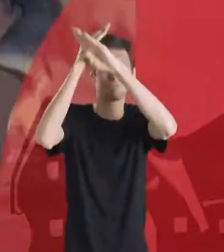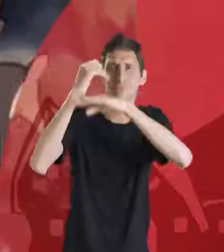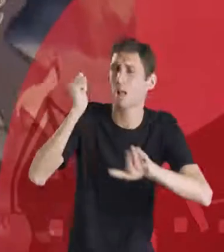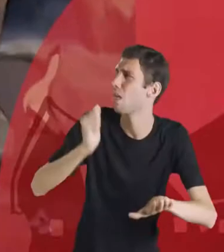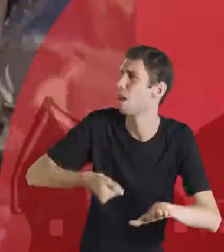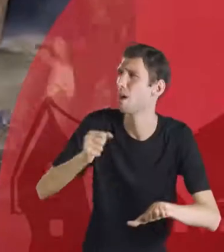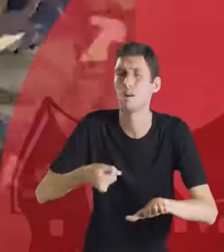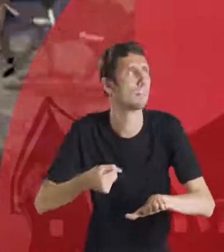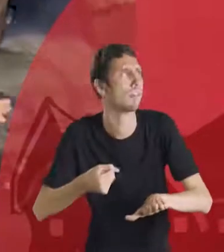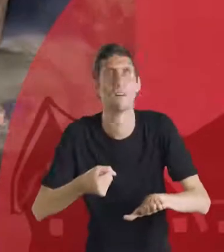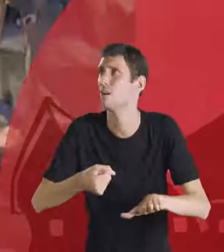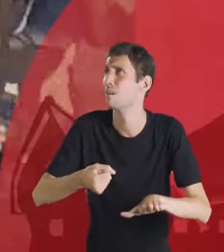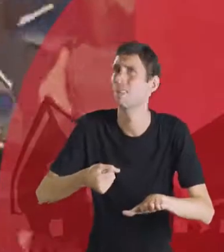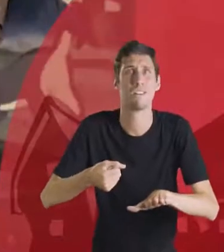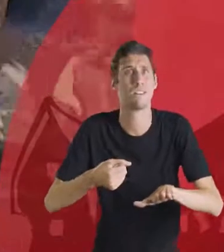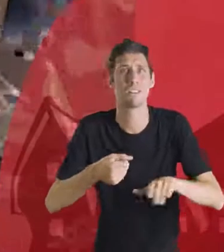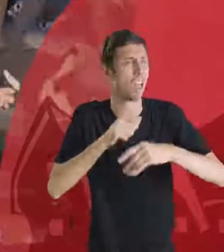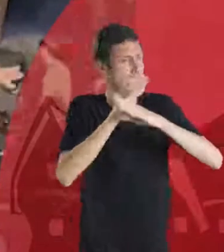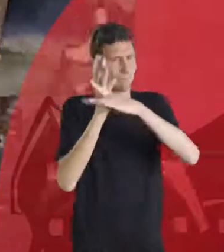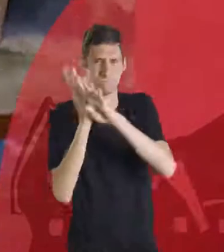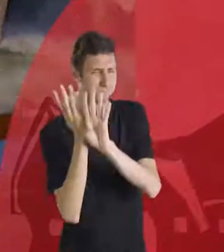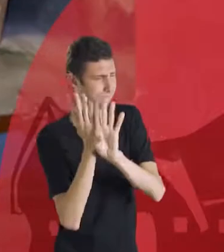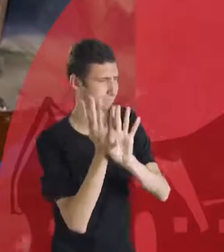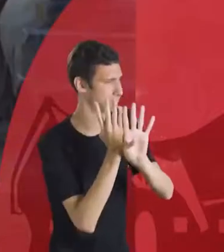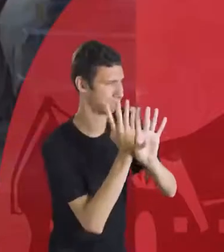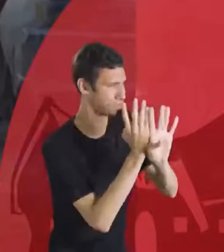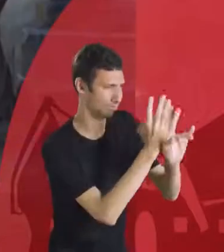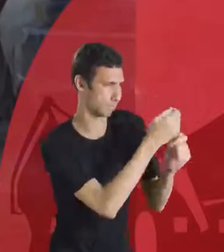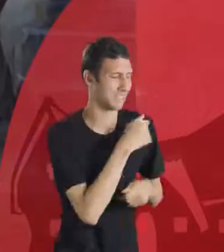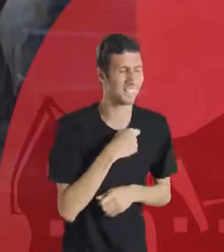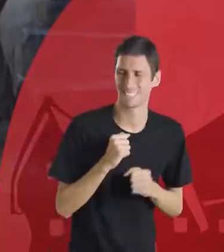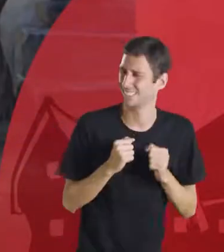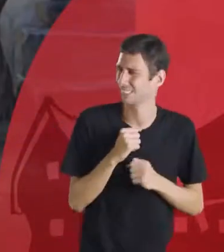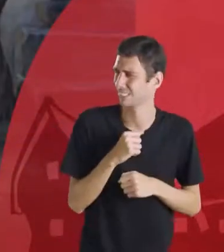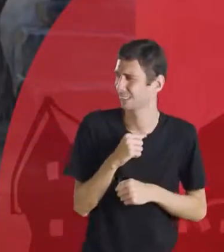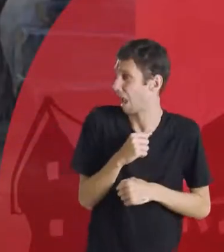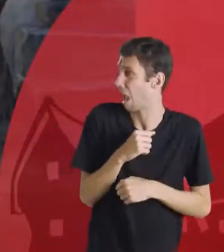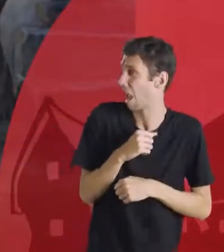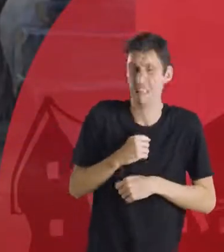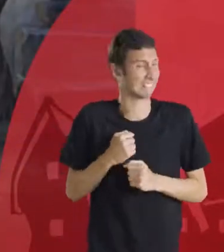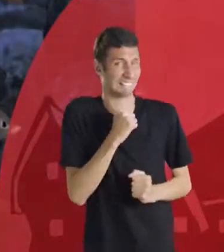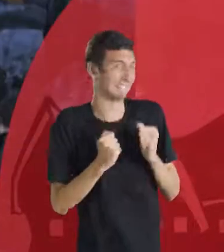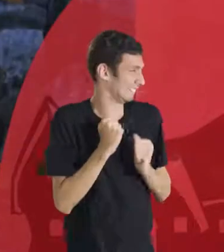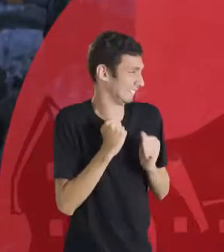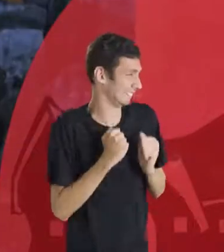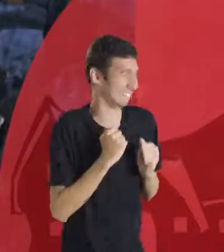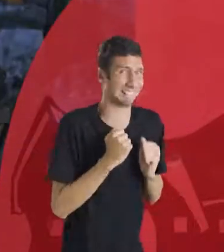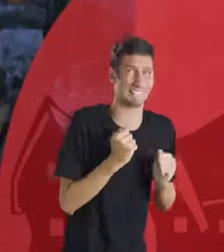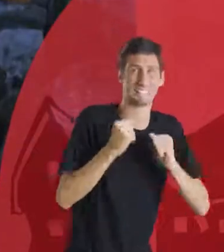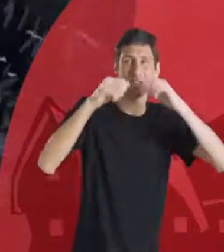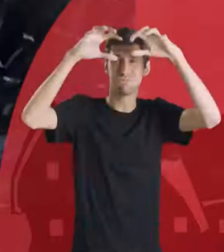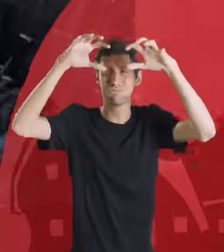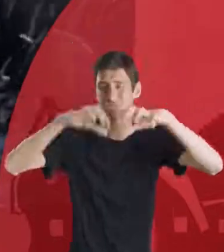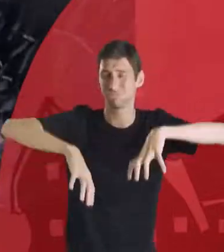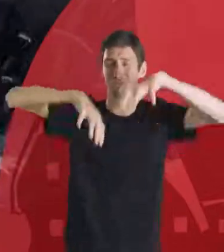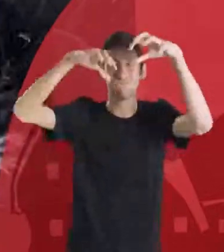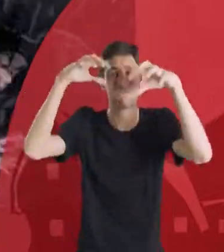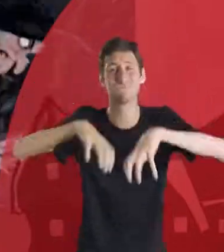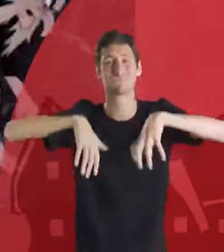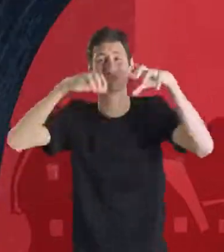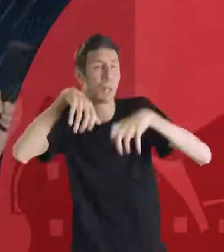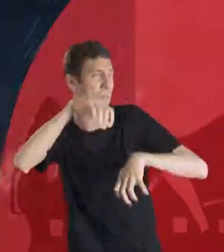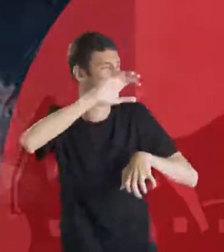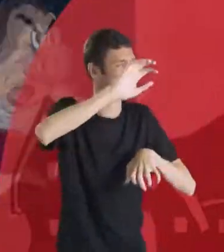corren a buscar a los enanos y juntos regresan a toda velocidad. La reina huye, pero logran perseguirla bajo la